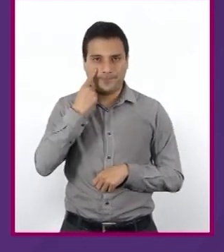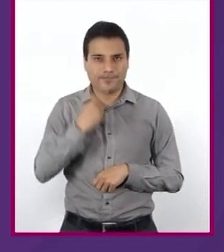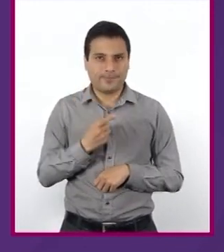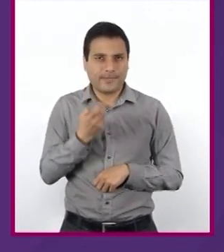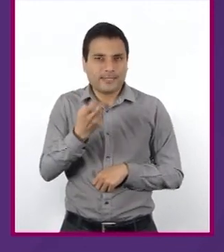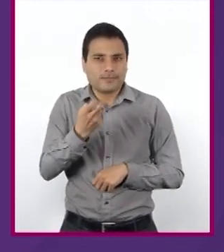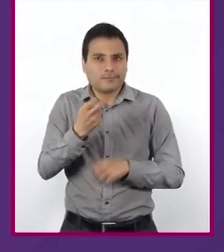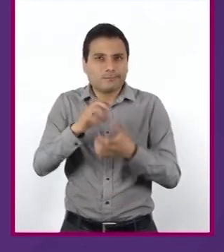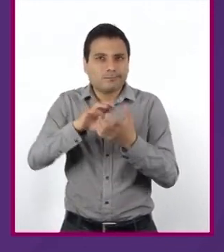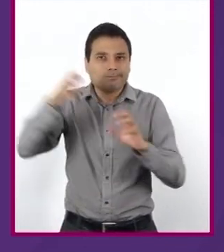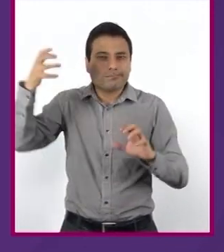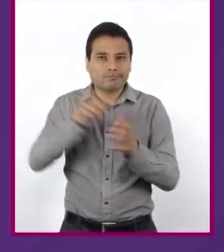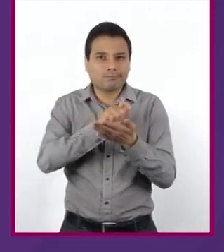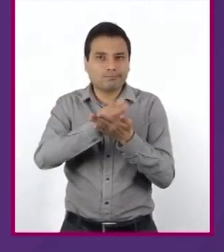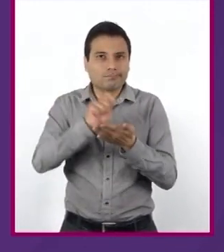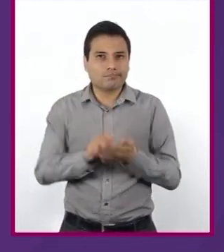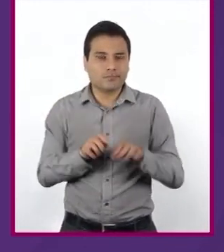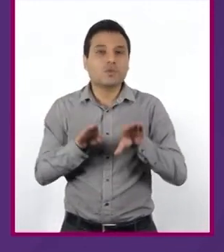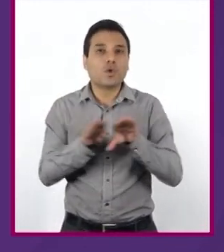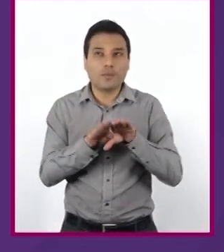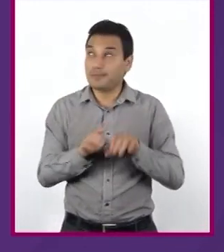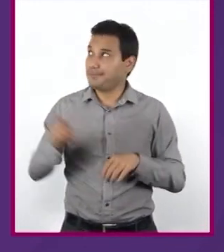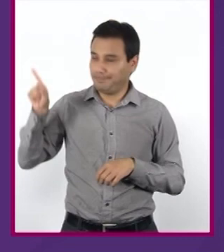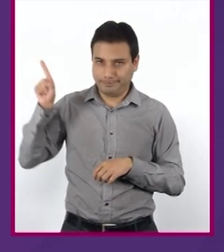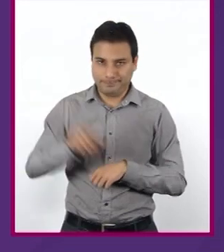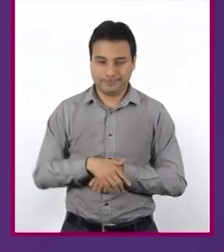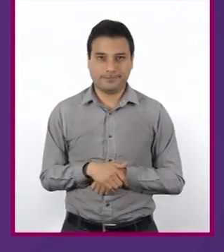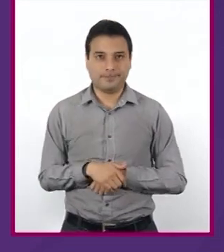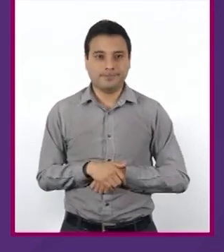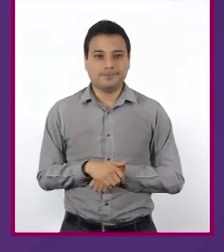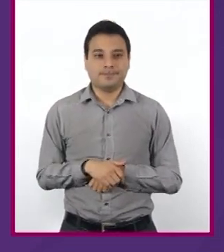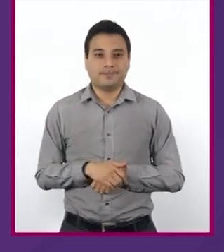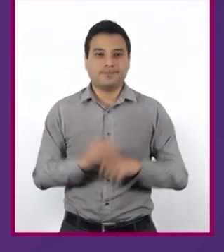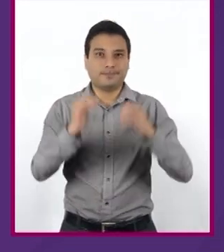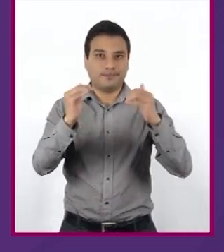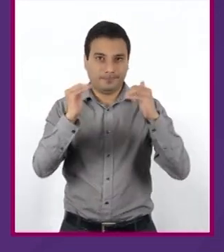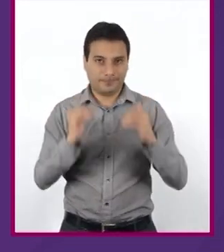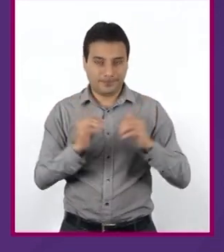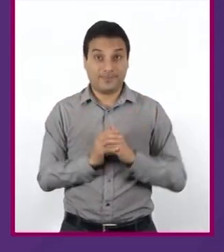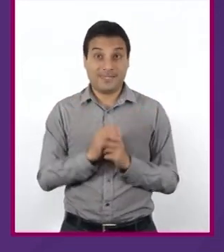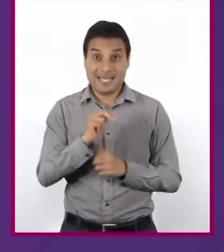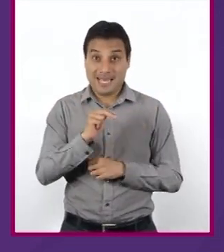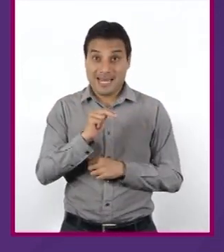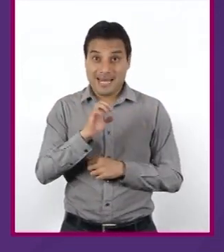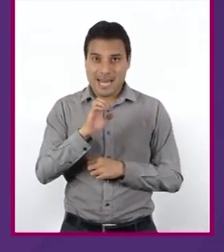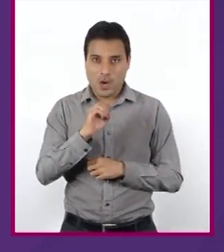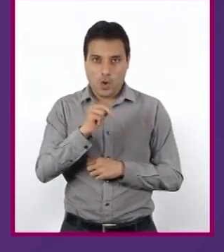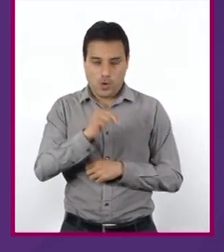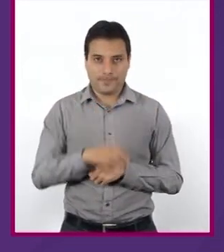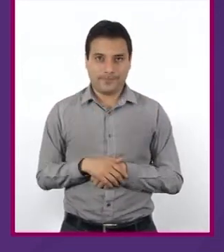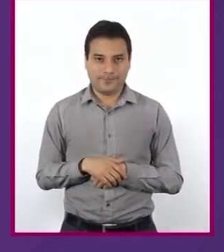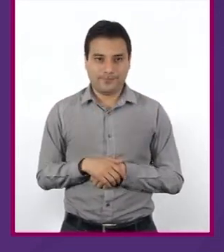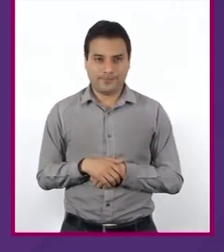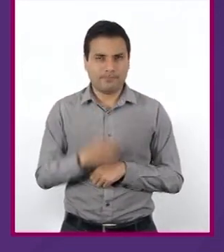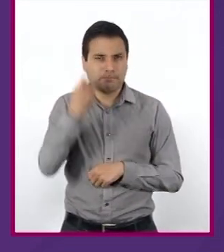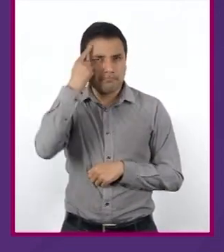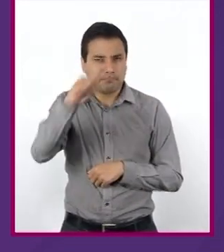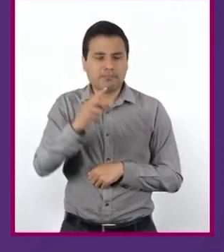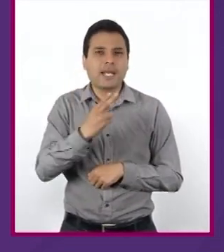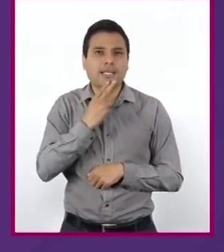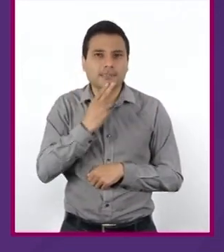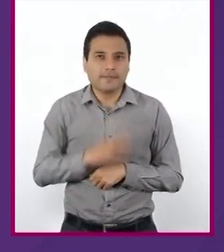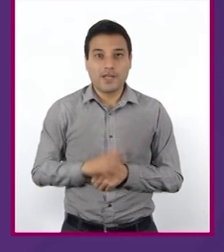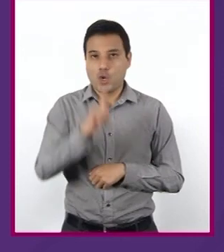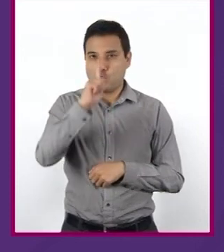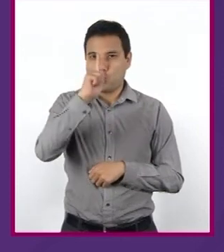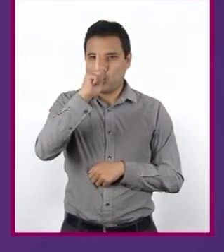estructura de Lewis. En el caso del átomo de neón, es utilizado en lámparas